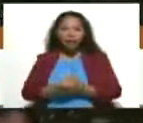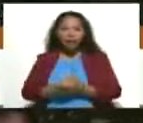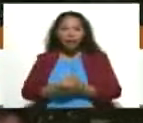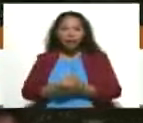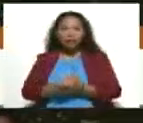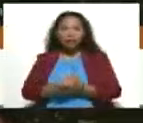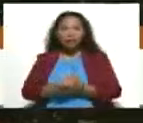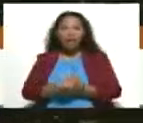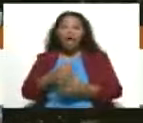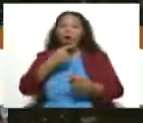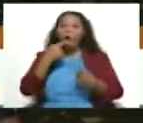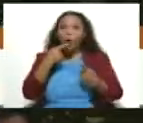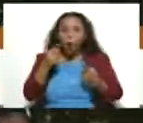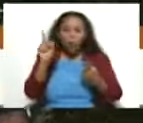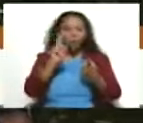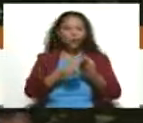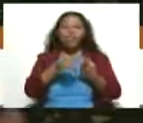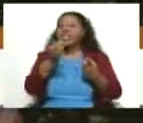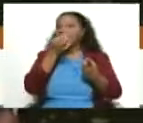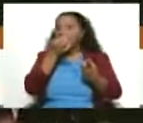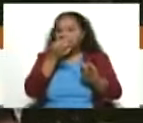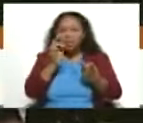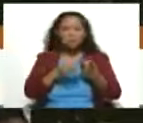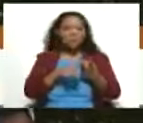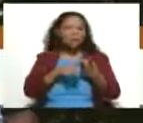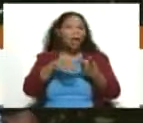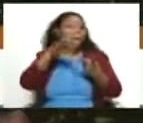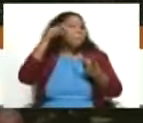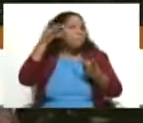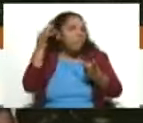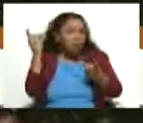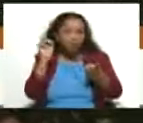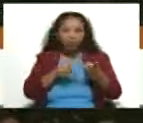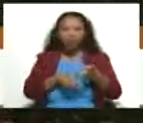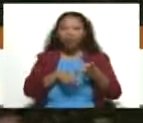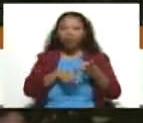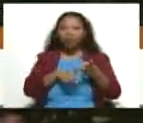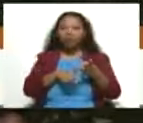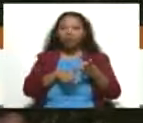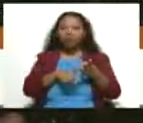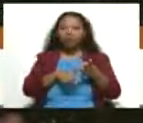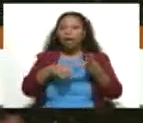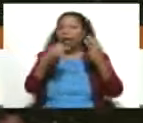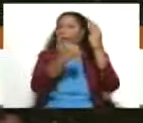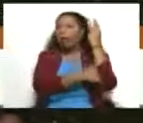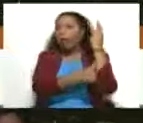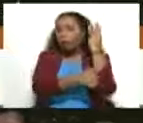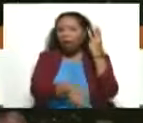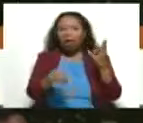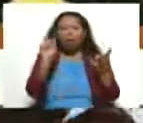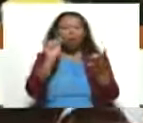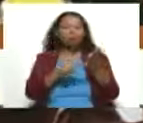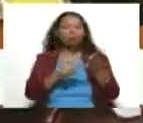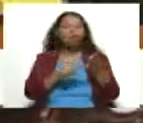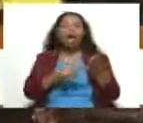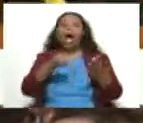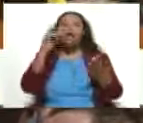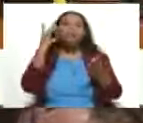A los rojos, a los verdes, a los amarillos, a los naranjas, a los